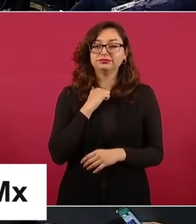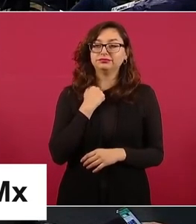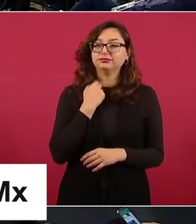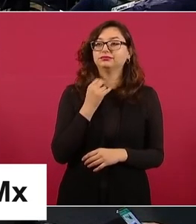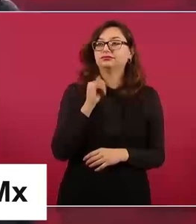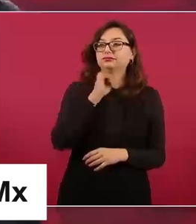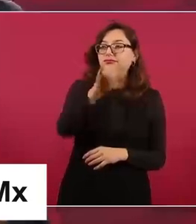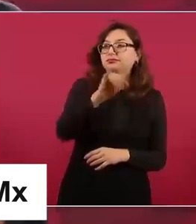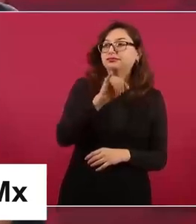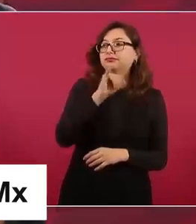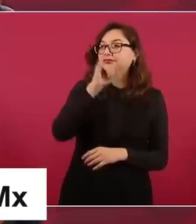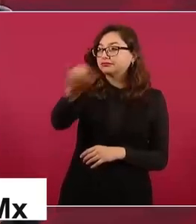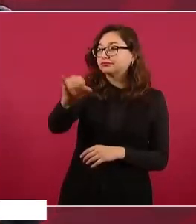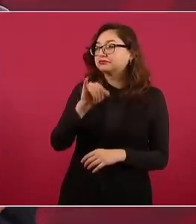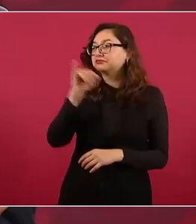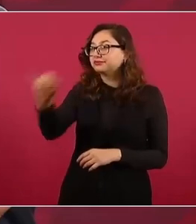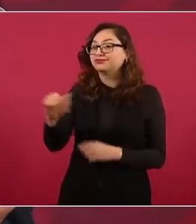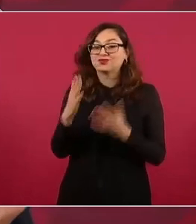se privatizaron